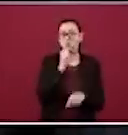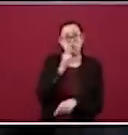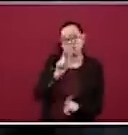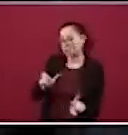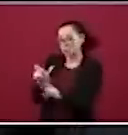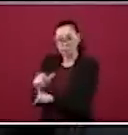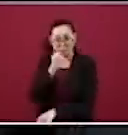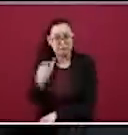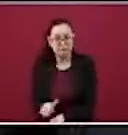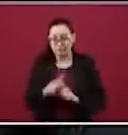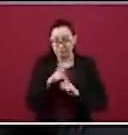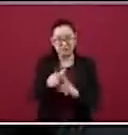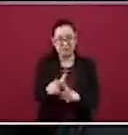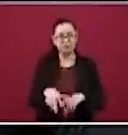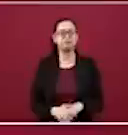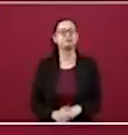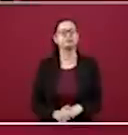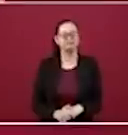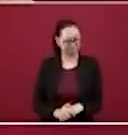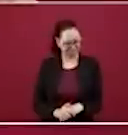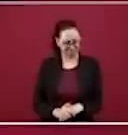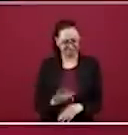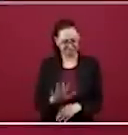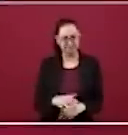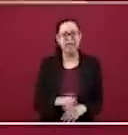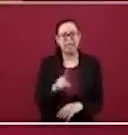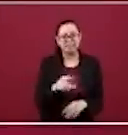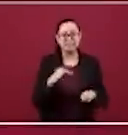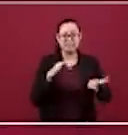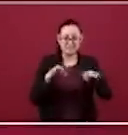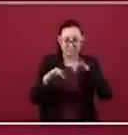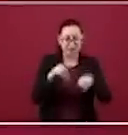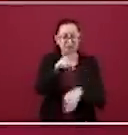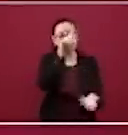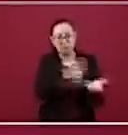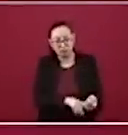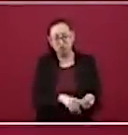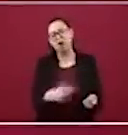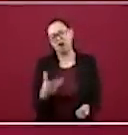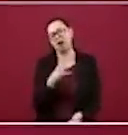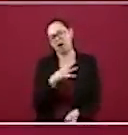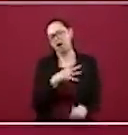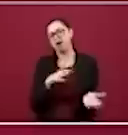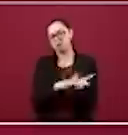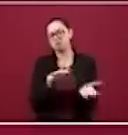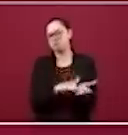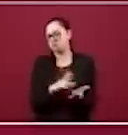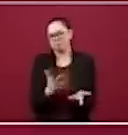estos casos, en ese trabajo especial que están haciendo, tienen que tener apoyo,